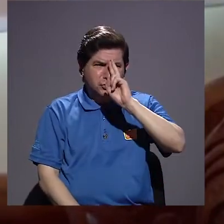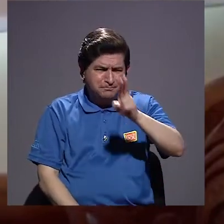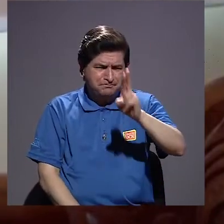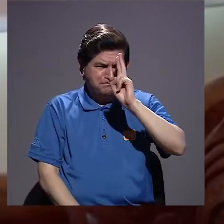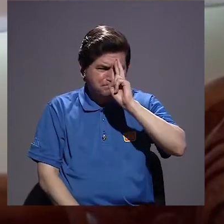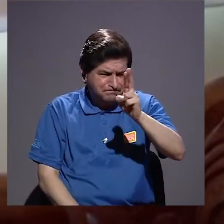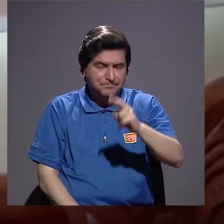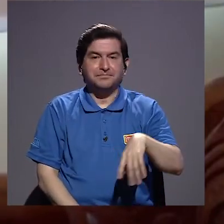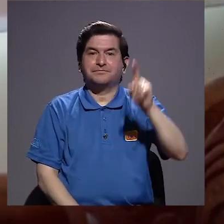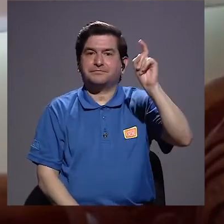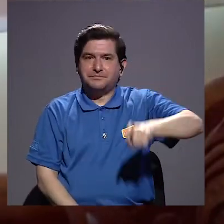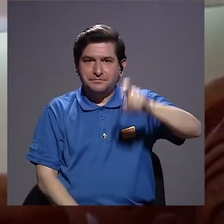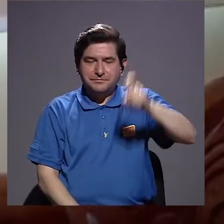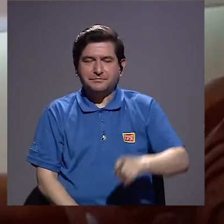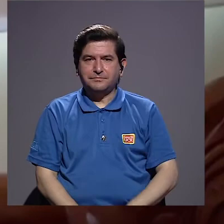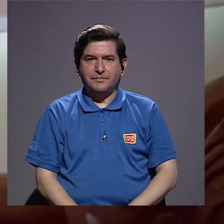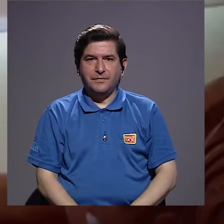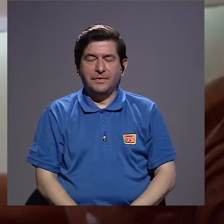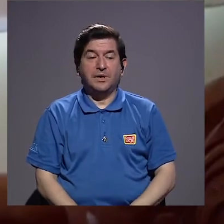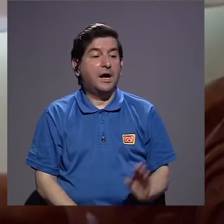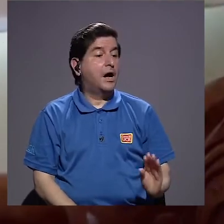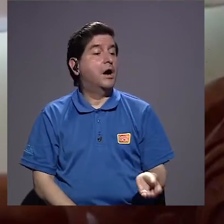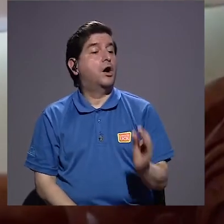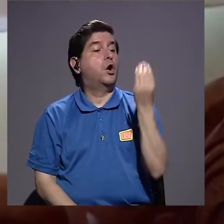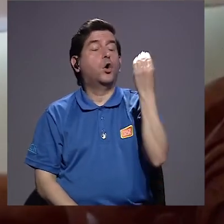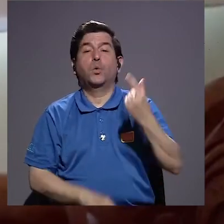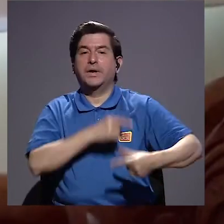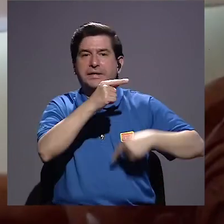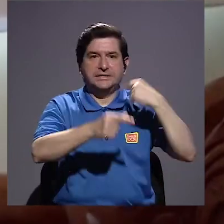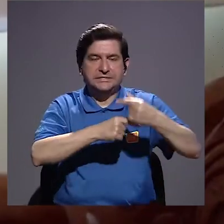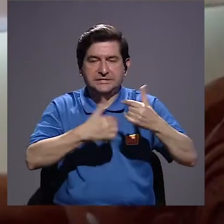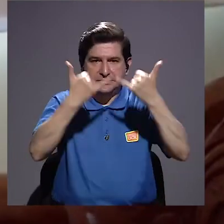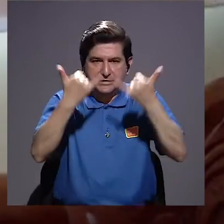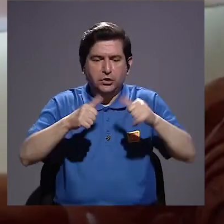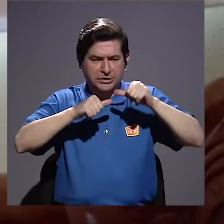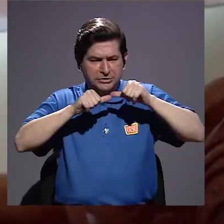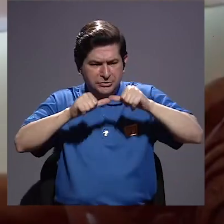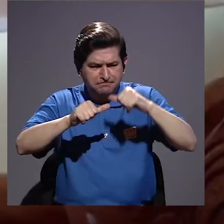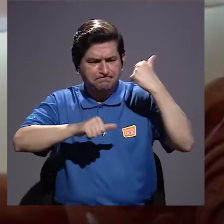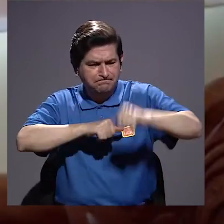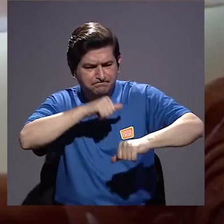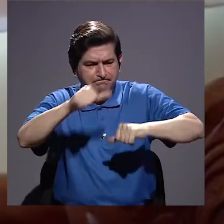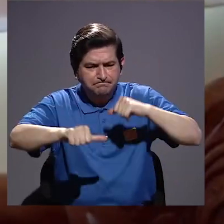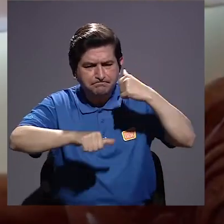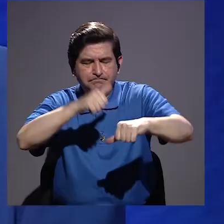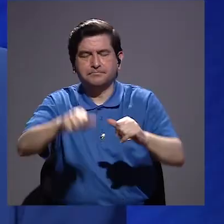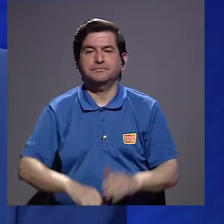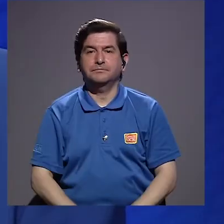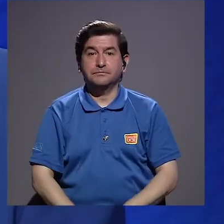y hay que llamar a las jóvenes generaciones a que sigamos en esta lucha.